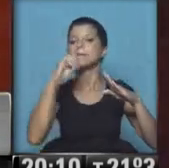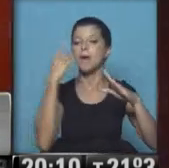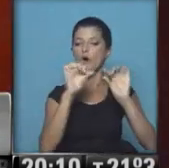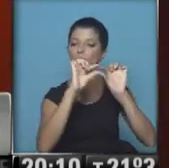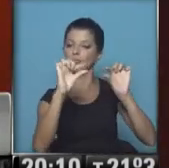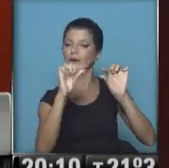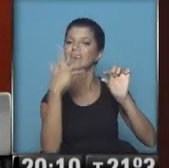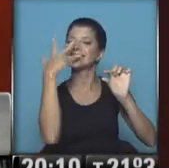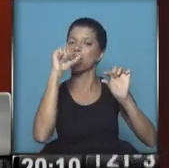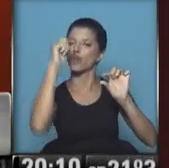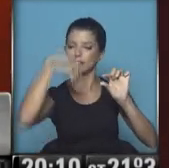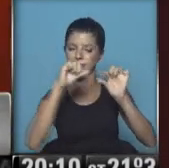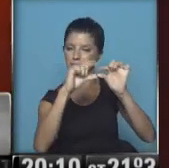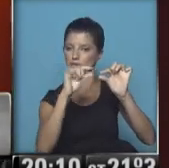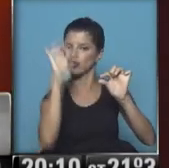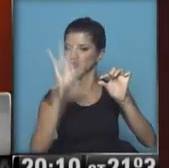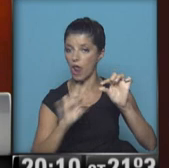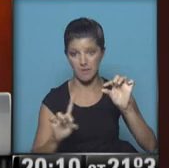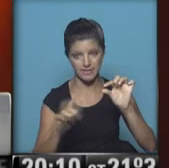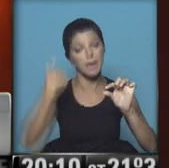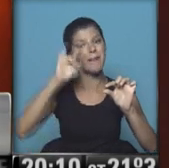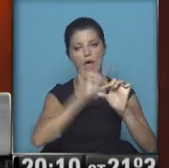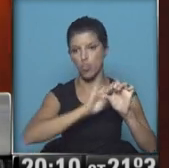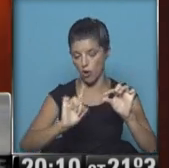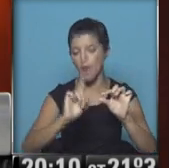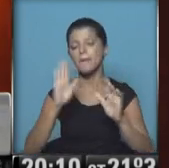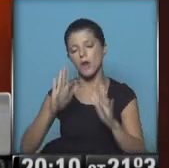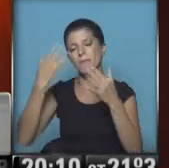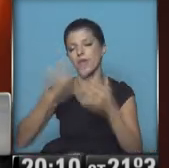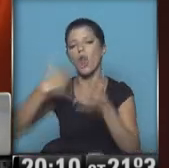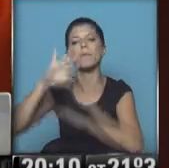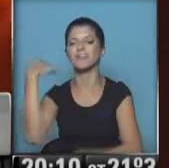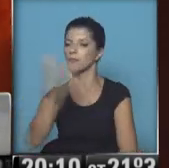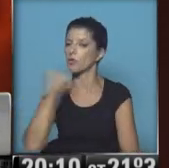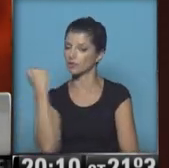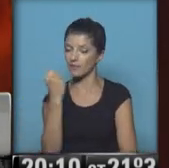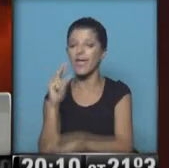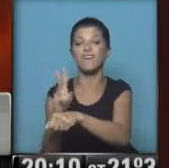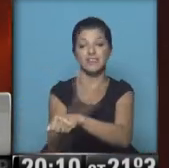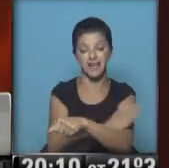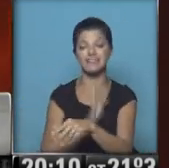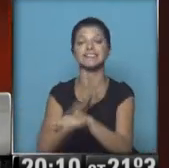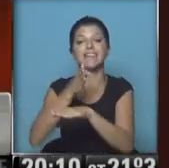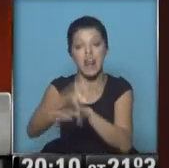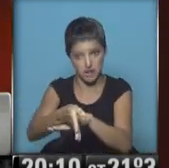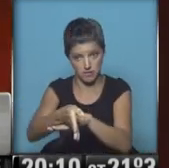los 5 centímetros. En realidad, lo más importante de todo es tratar de evitar salir de las